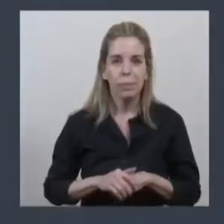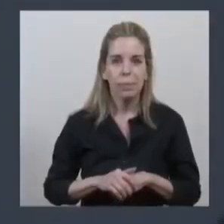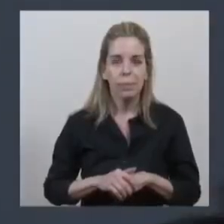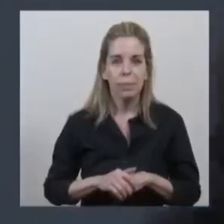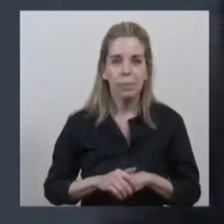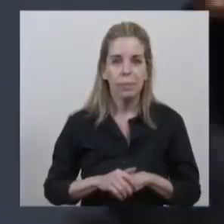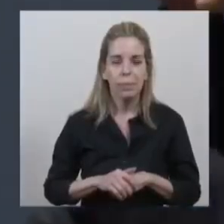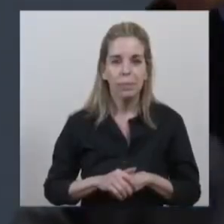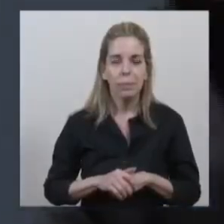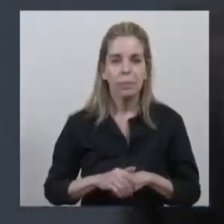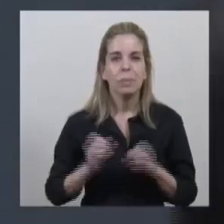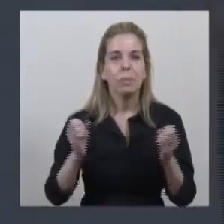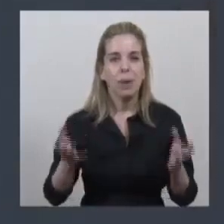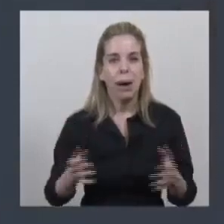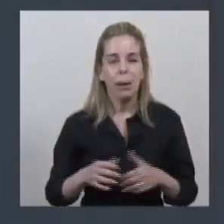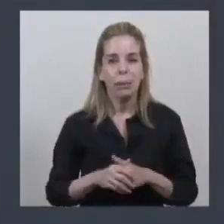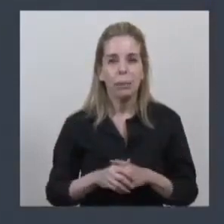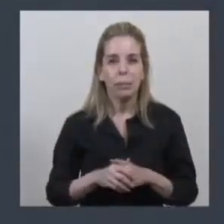Bueno,